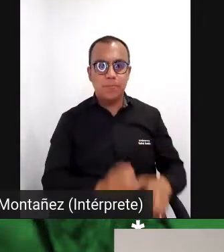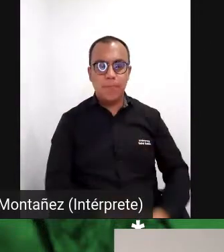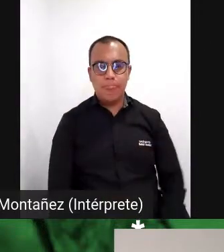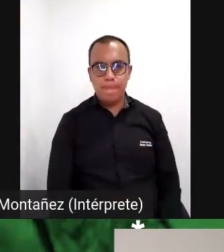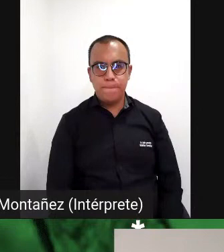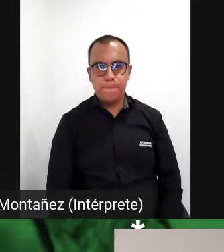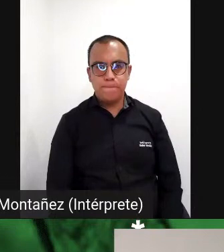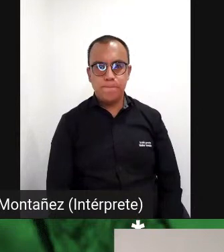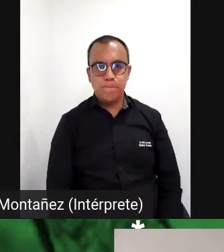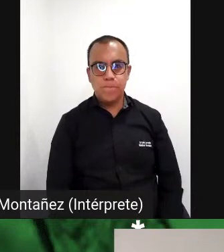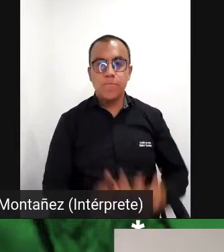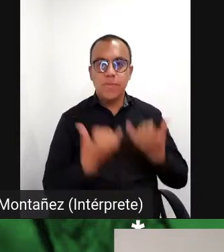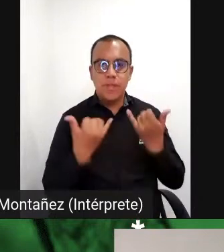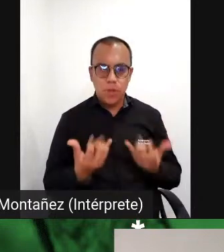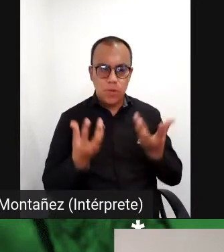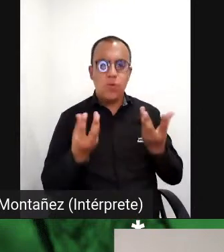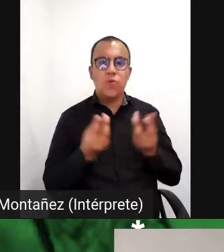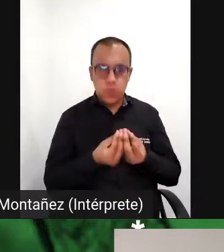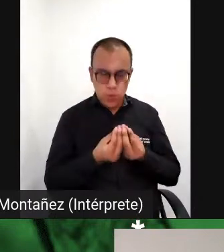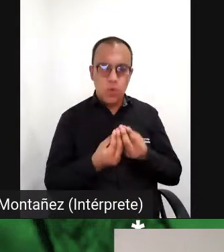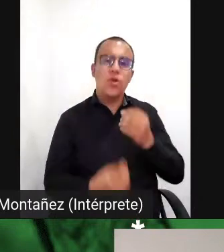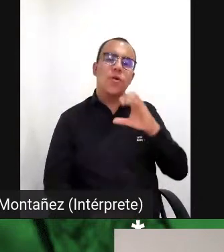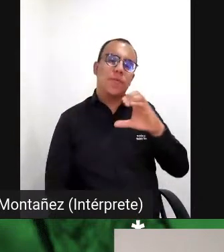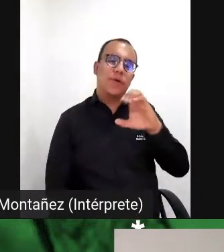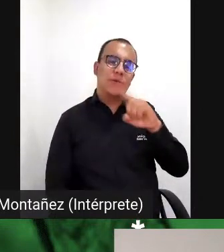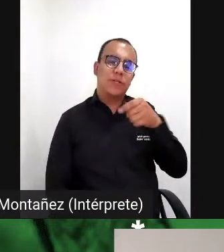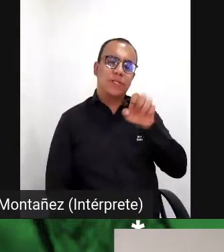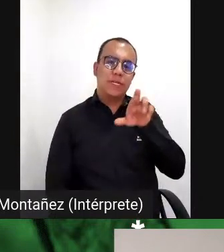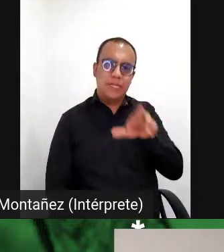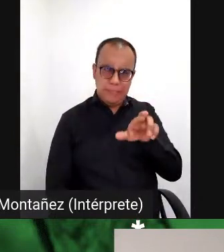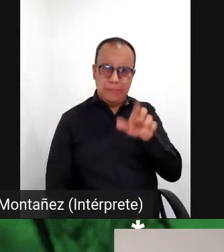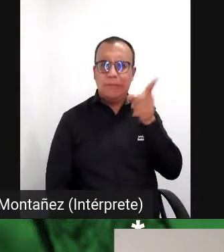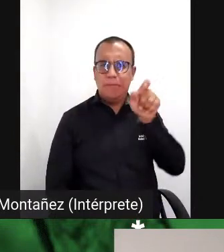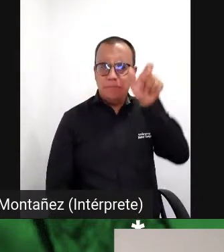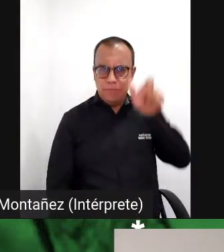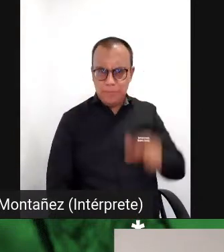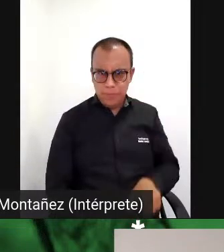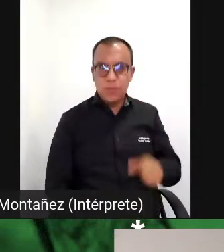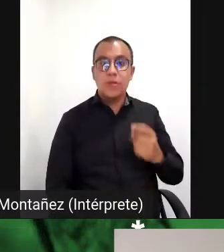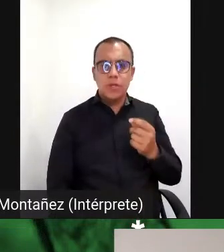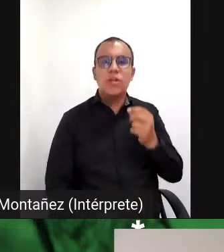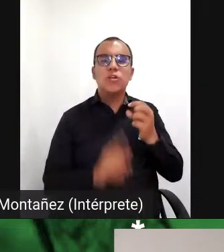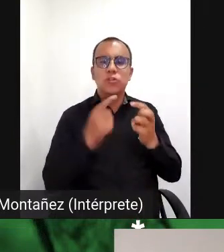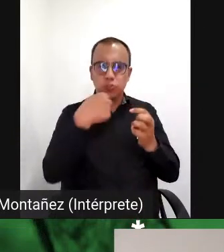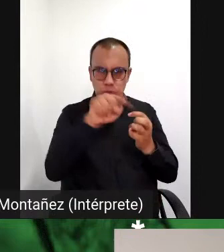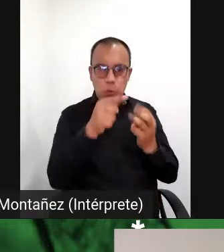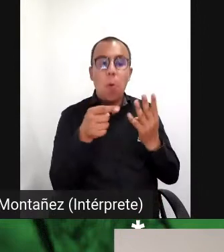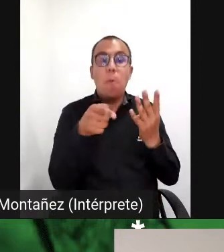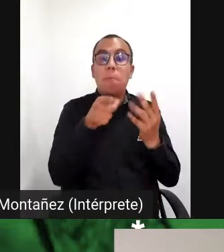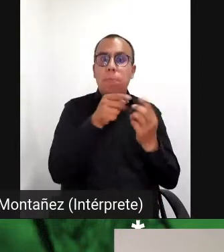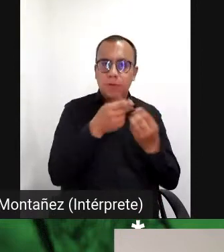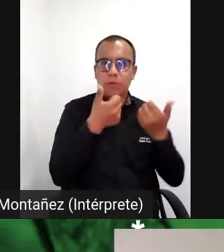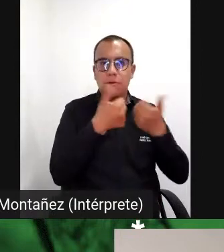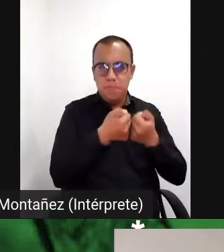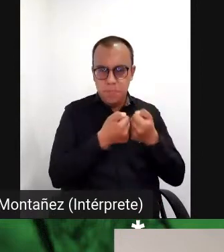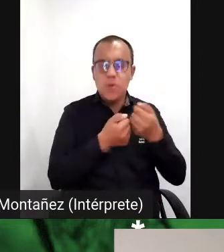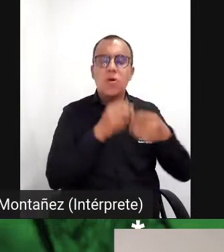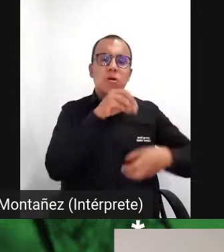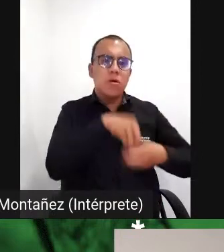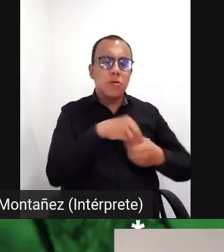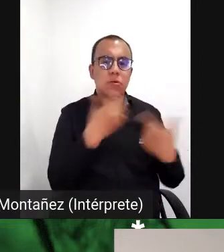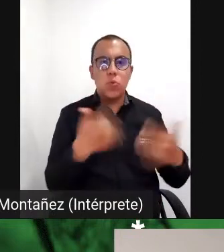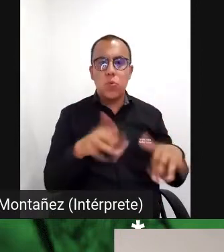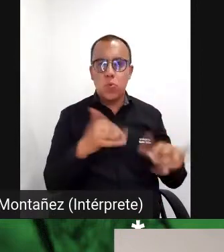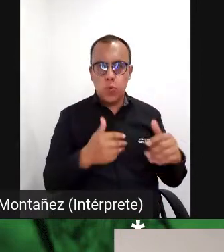un equipo con Paola, César David Martínez, que es otro gran fotógrafo, y la pareja de César también nos ayudó mucho, y se produjeron unas imágenes, un